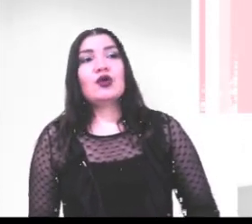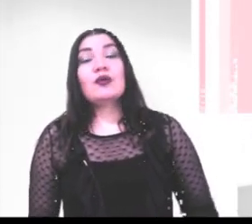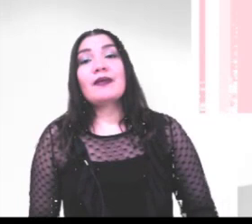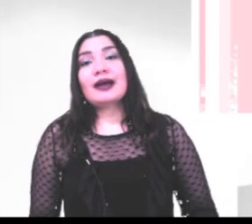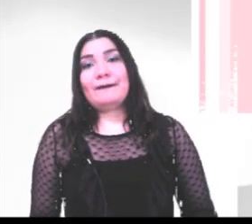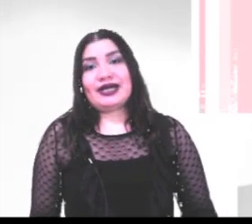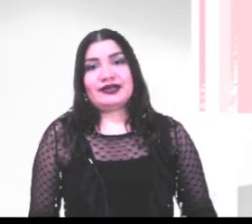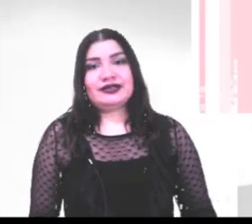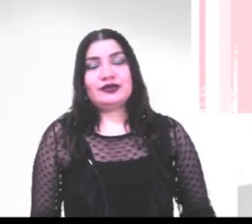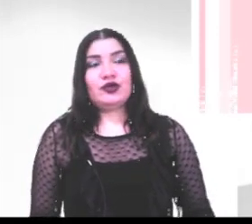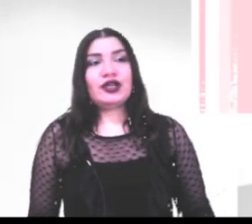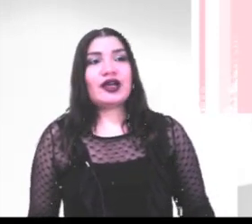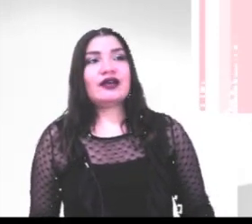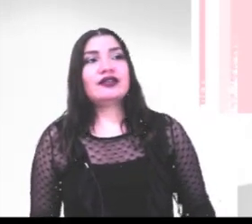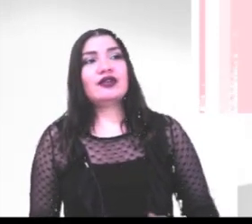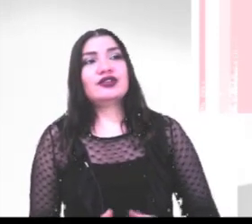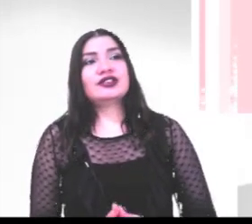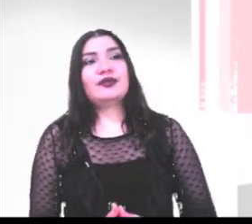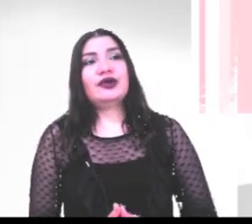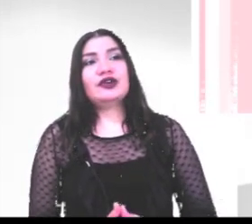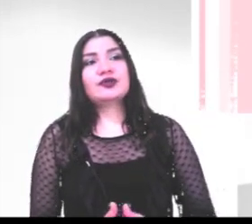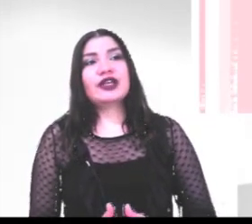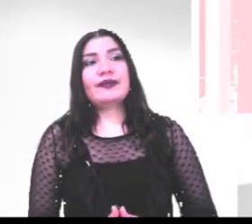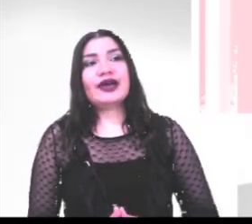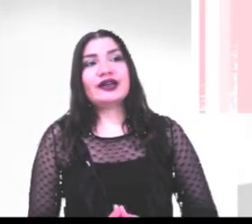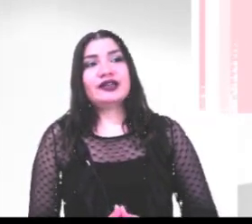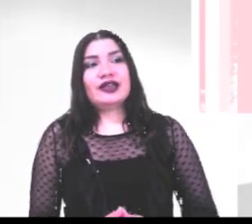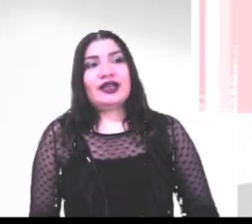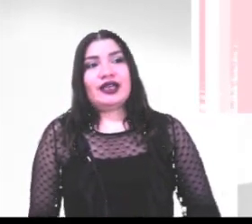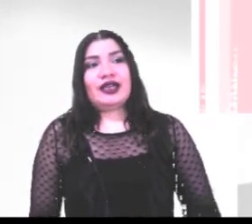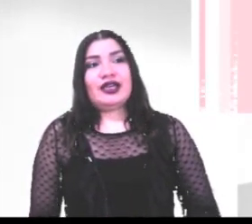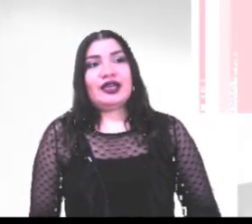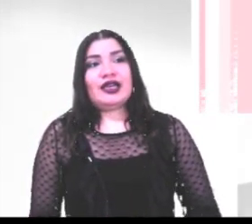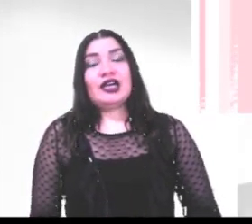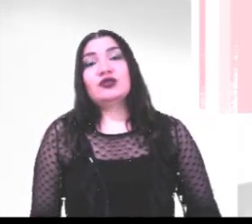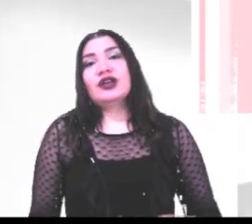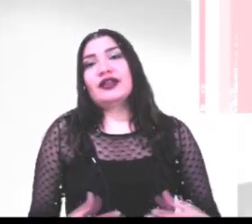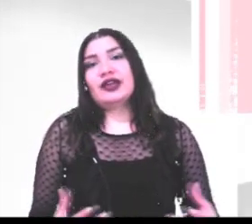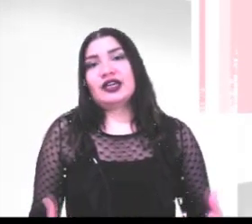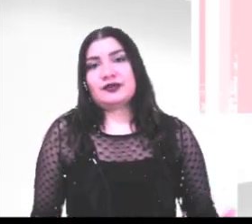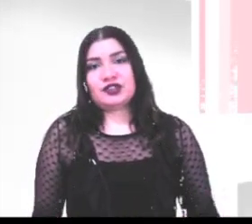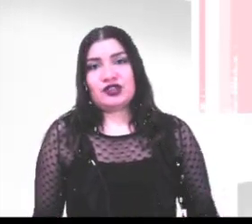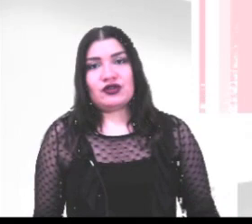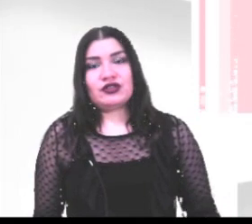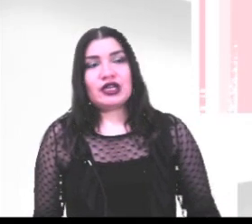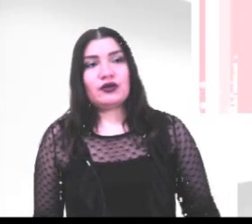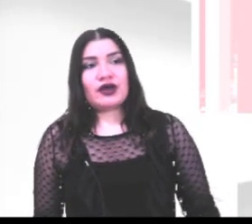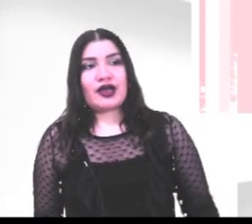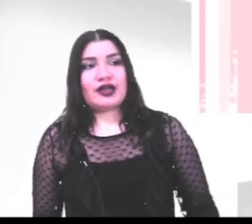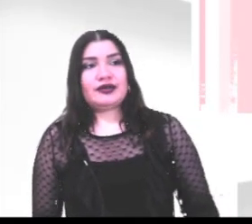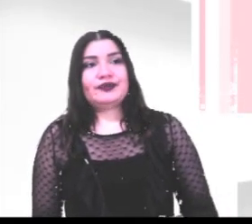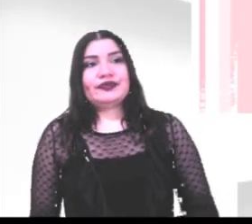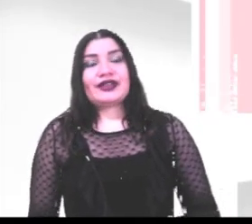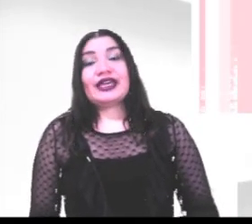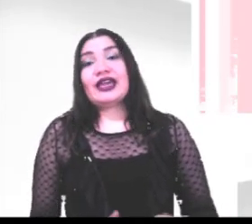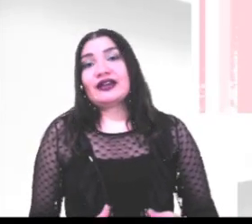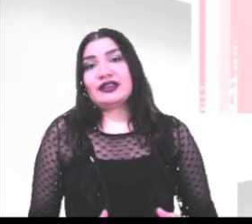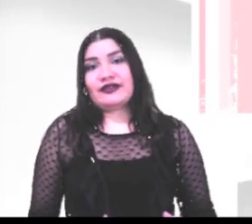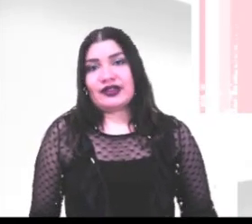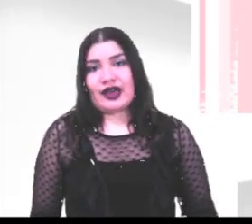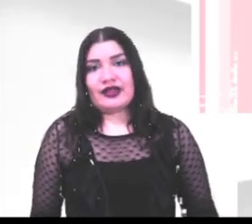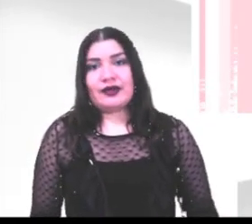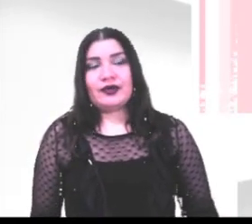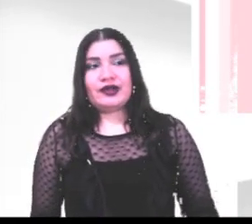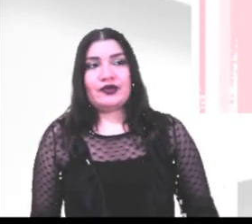un mapa muy grande donde se puede observar alguna descripción del lugar qué